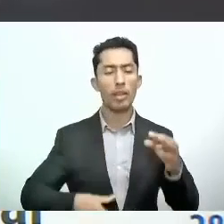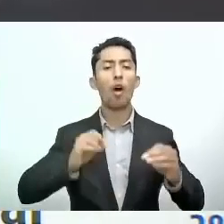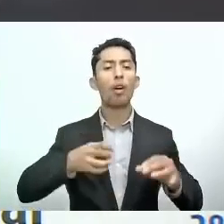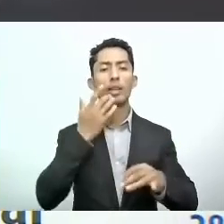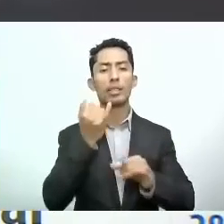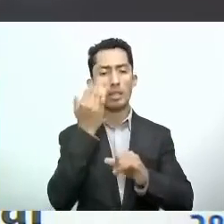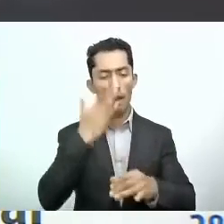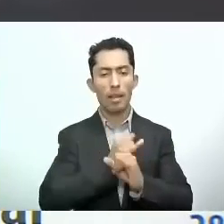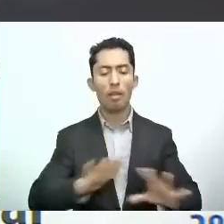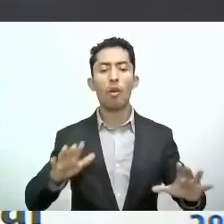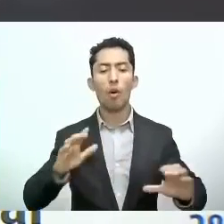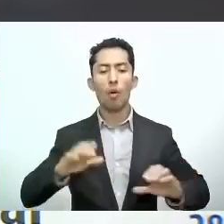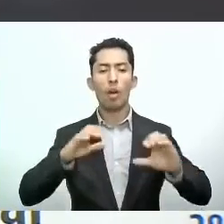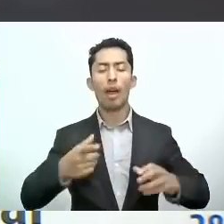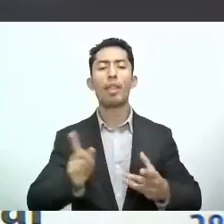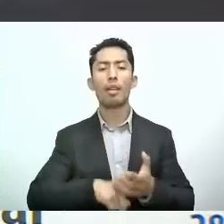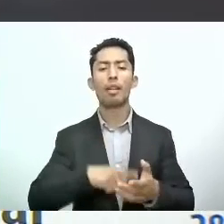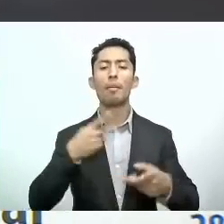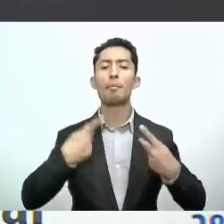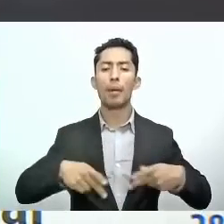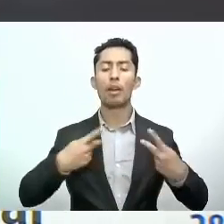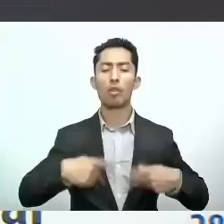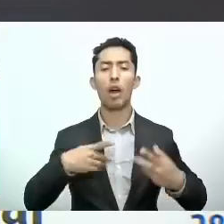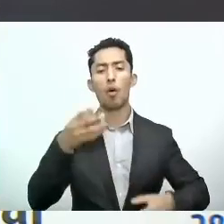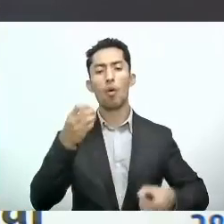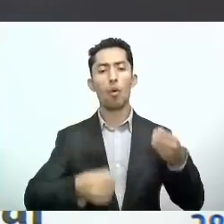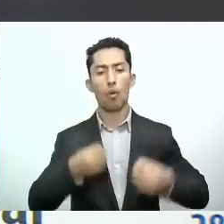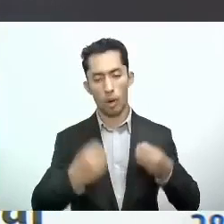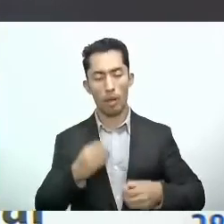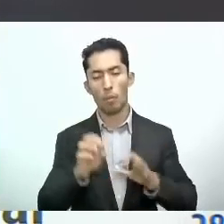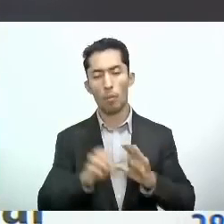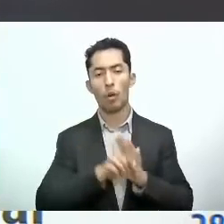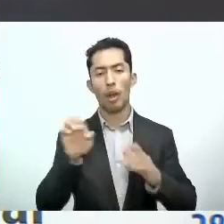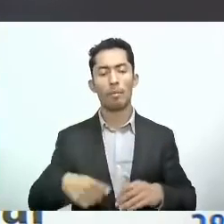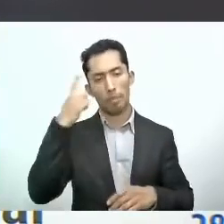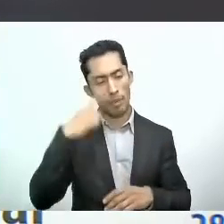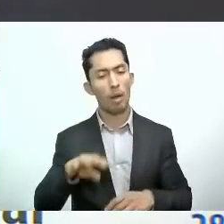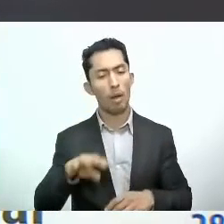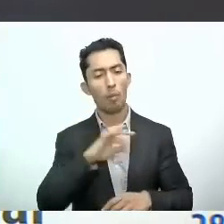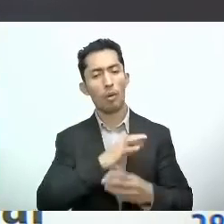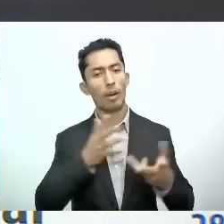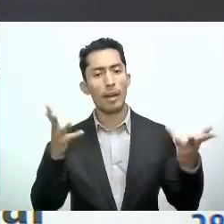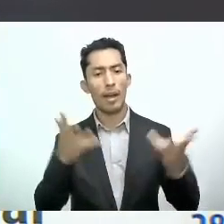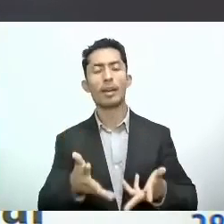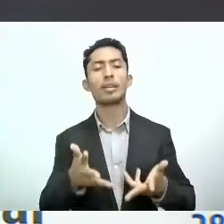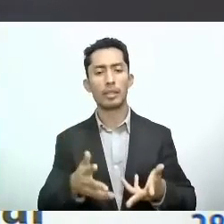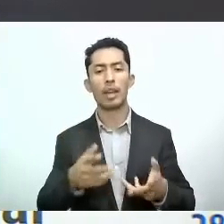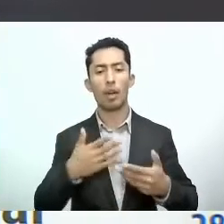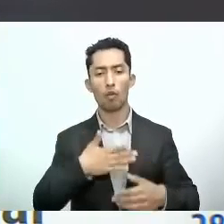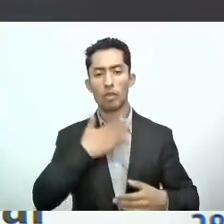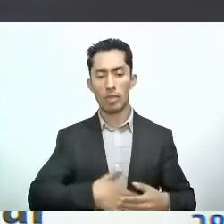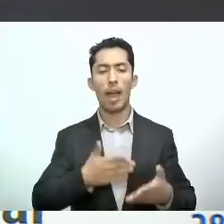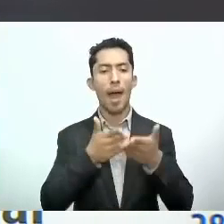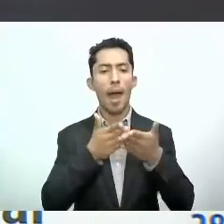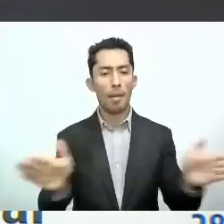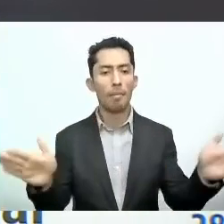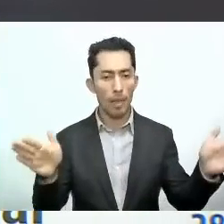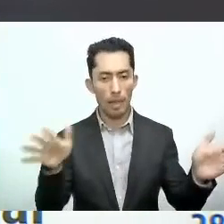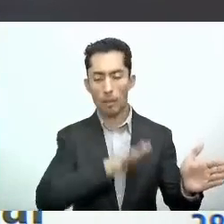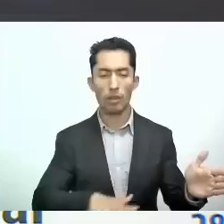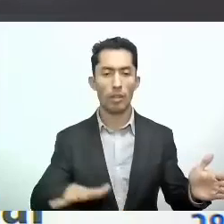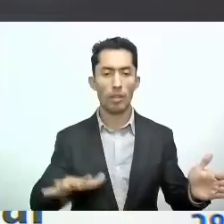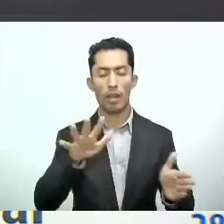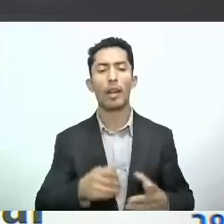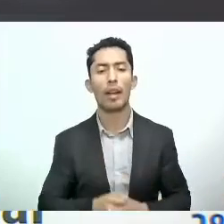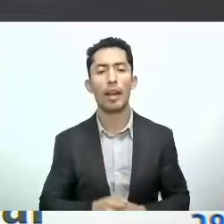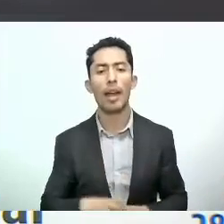cuidado desarrollados por las personas juzgadoras, digamos, como para implementar esta justicia abierta? Y